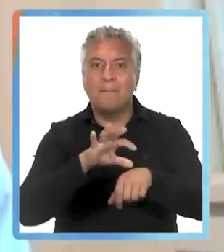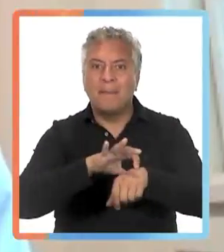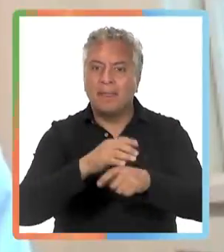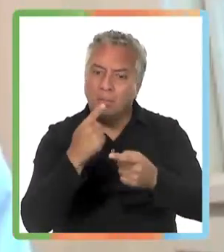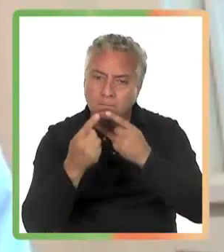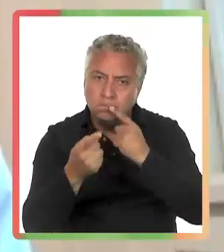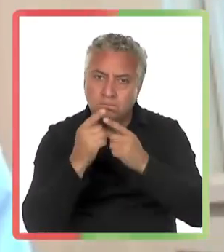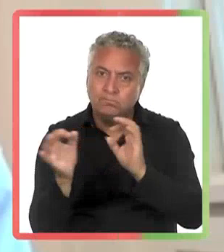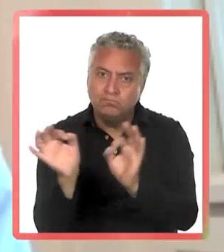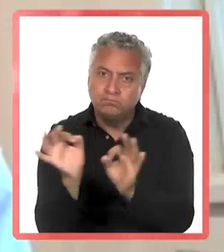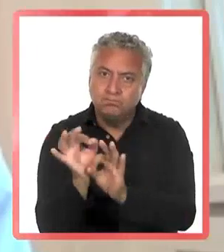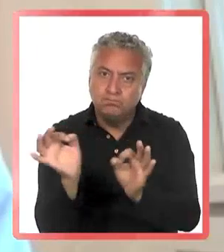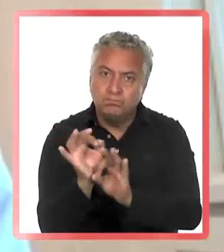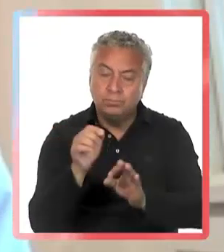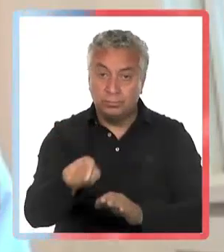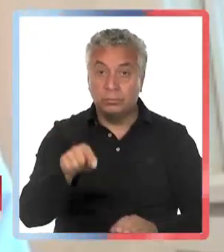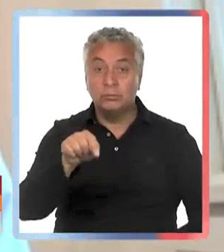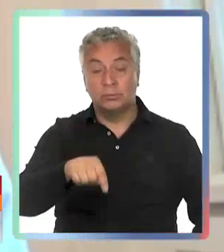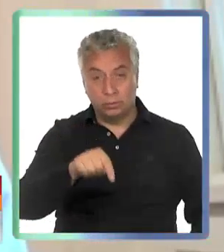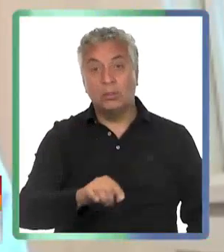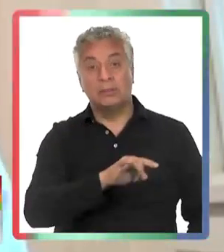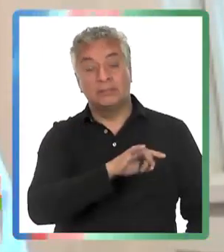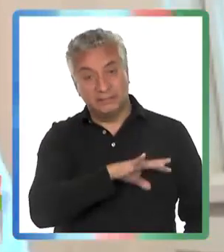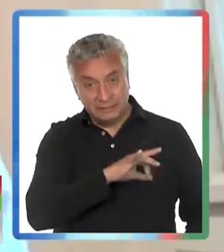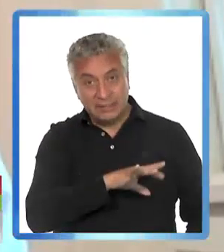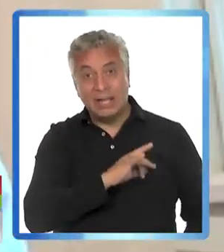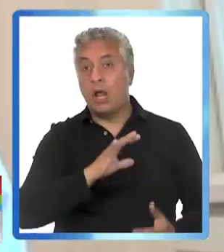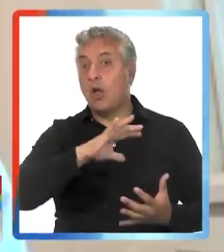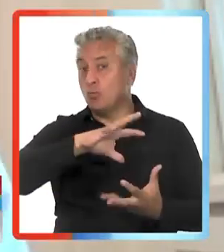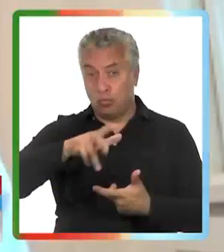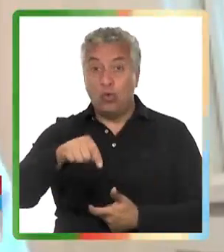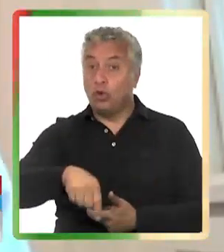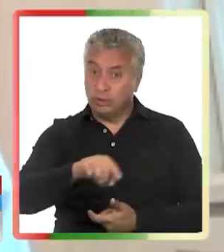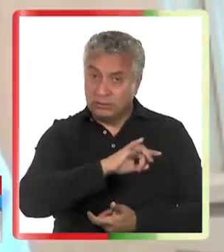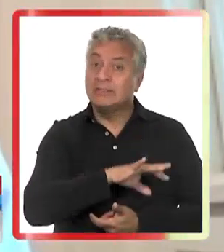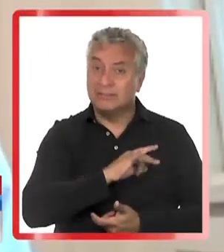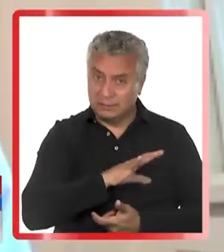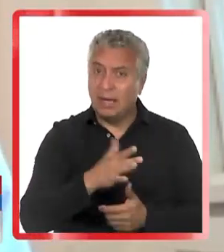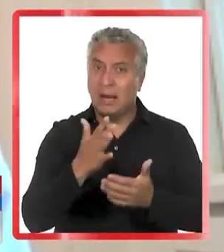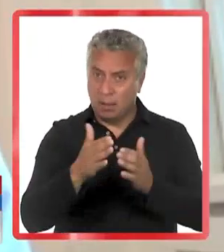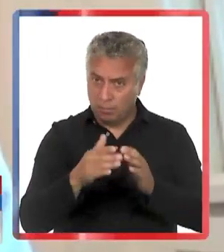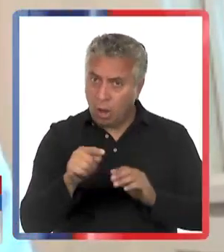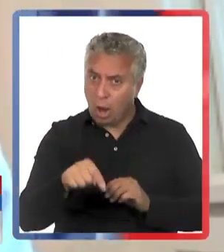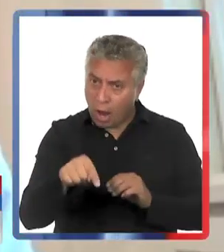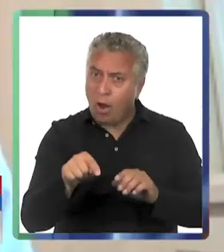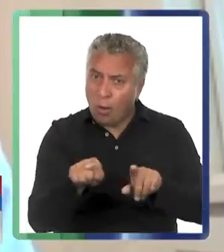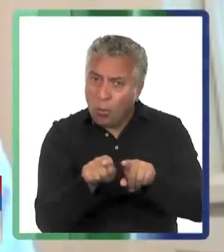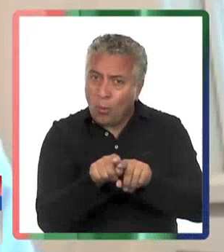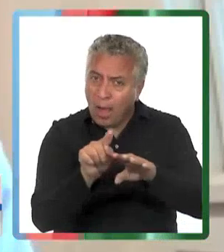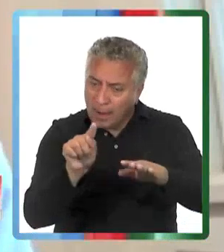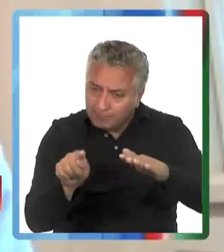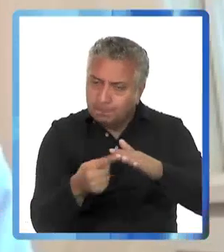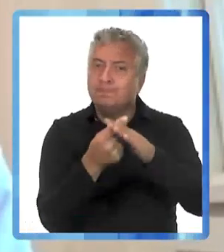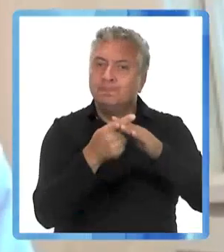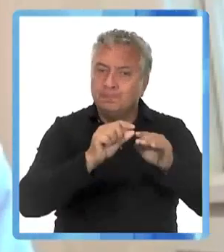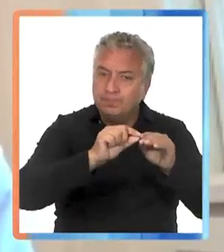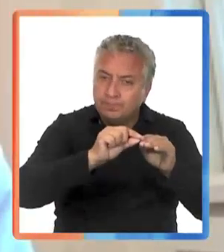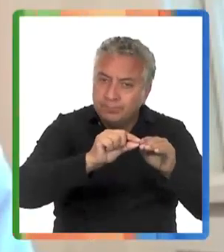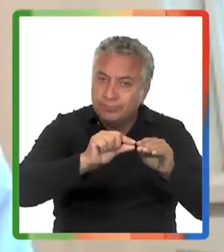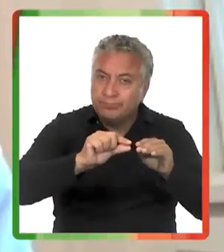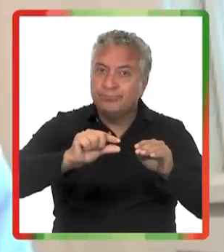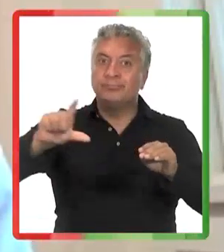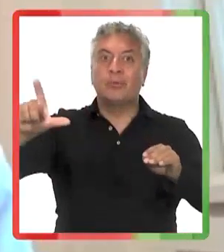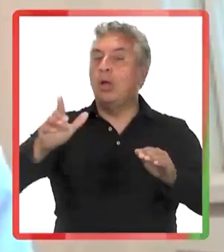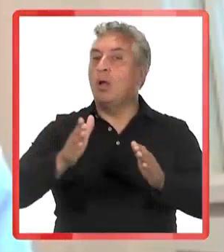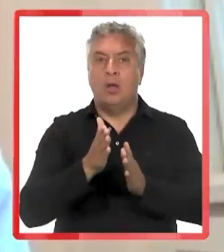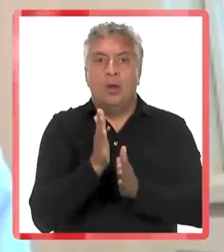un desarrollo que teníamos en Chile, en el mundo, yo diría en Chile especialmente más o menos incipiente, y